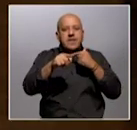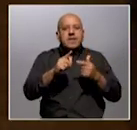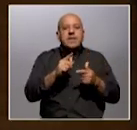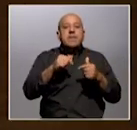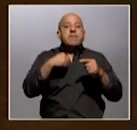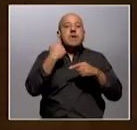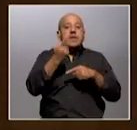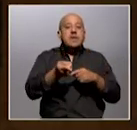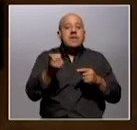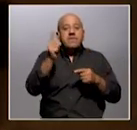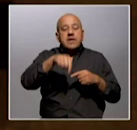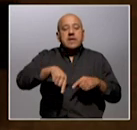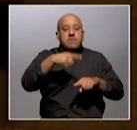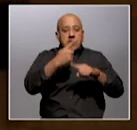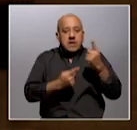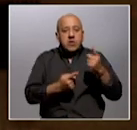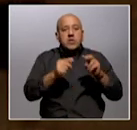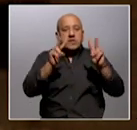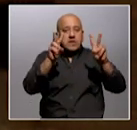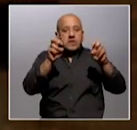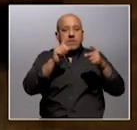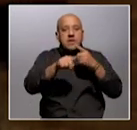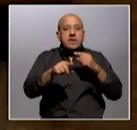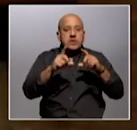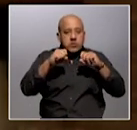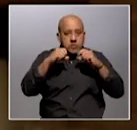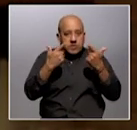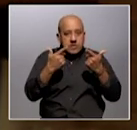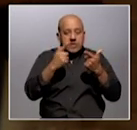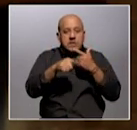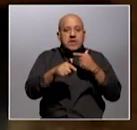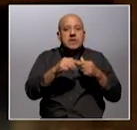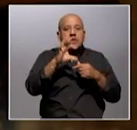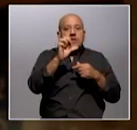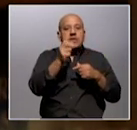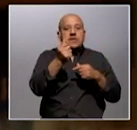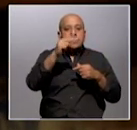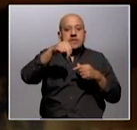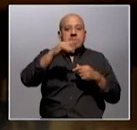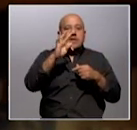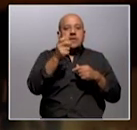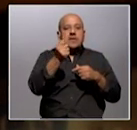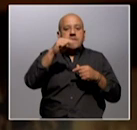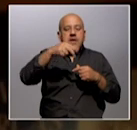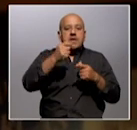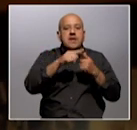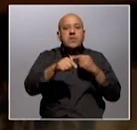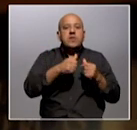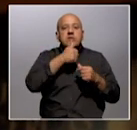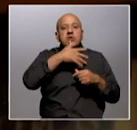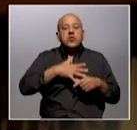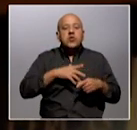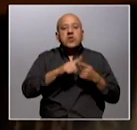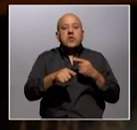mañana viene mi tío es el título del sorprendente libro álbum de santana una breve y poderosa historia autobiográfica